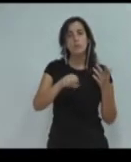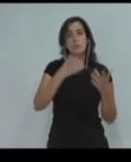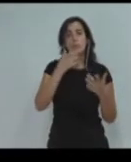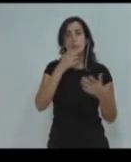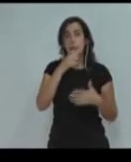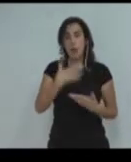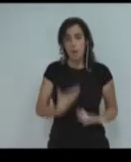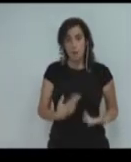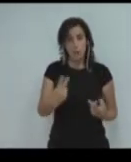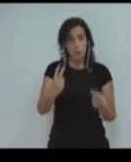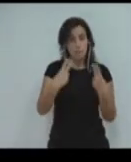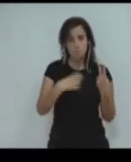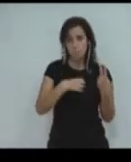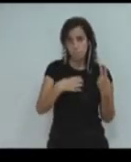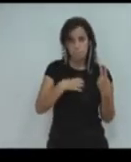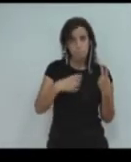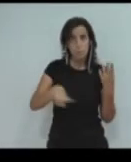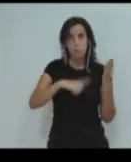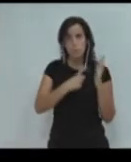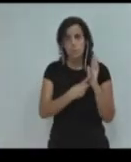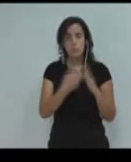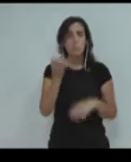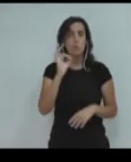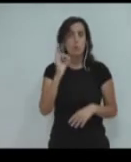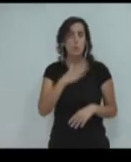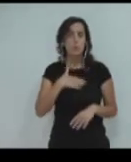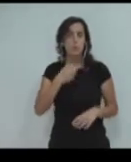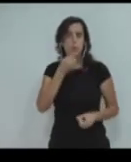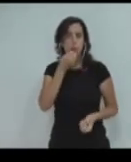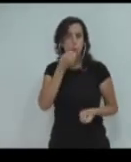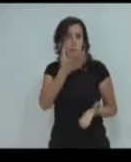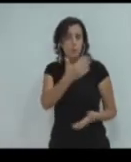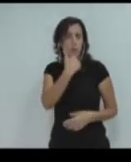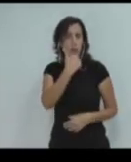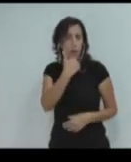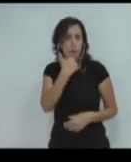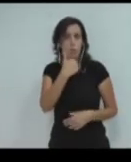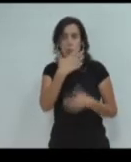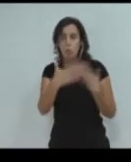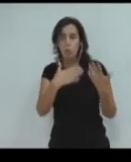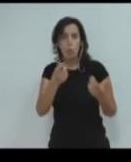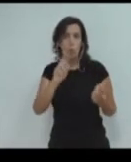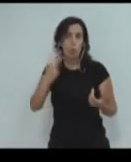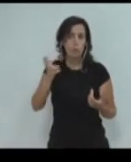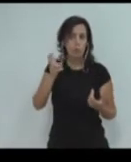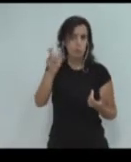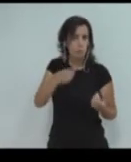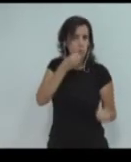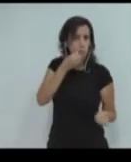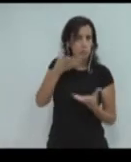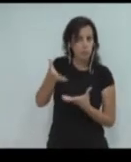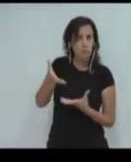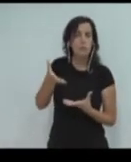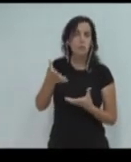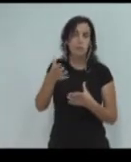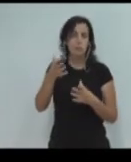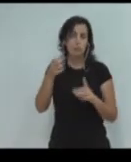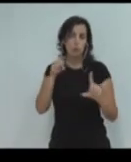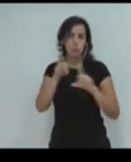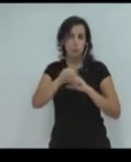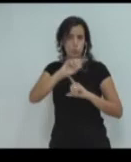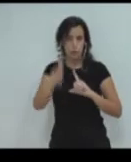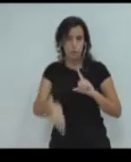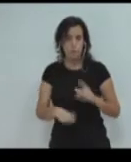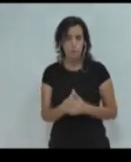podido vernos hoy en su totalidad o quieren comentarles a alguien el que lo vean, que va a estar también colgado en el canal